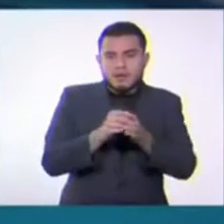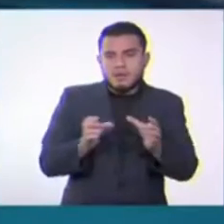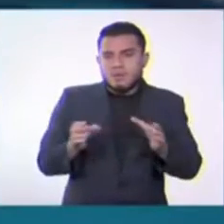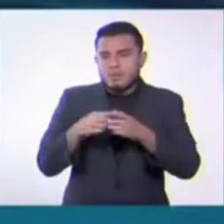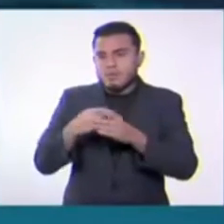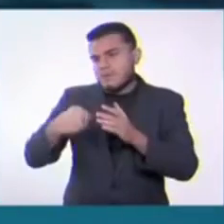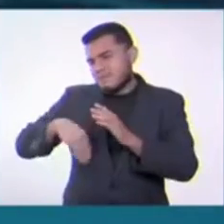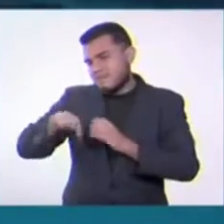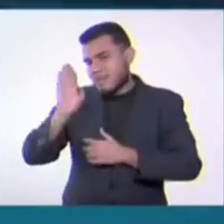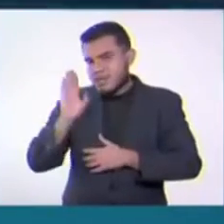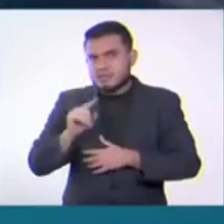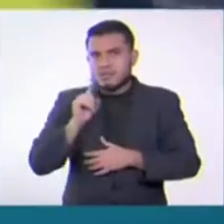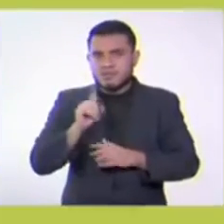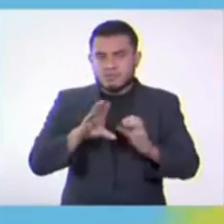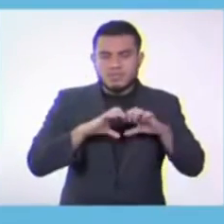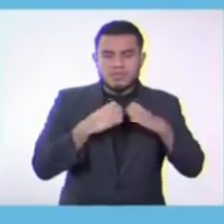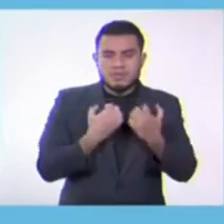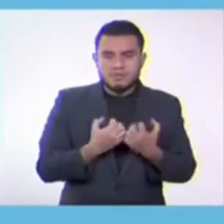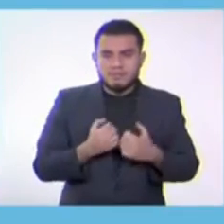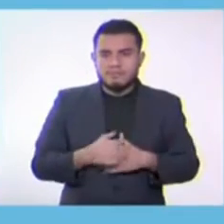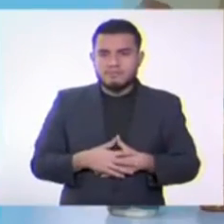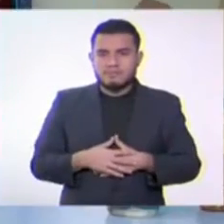una especie.